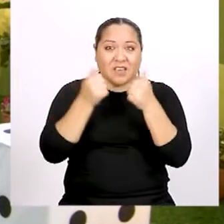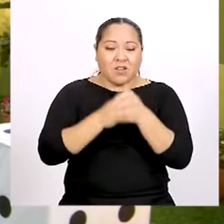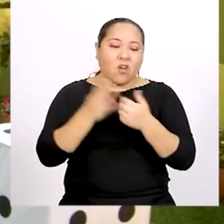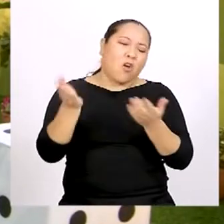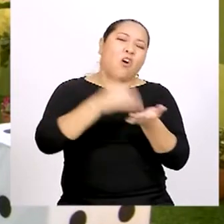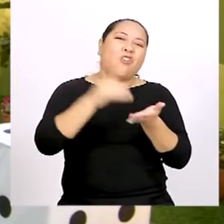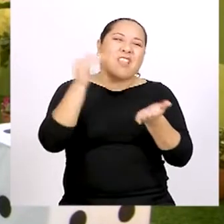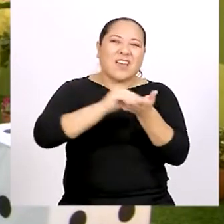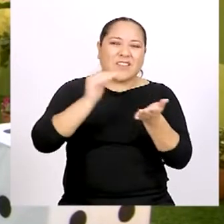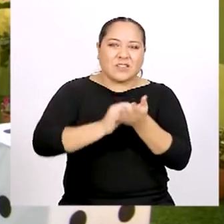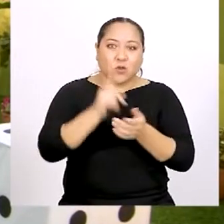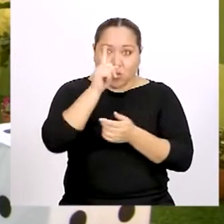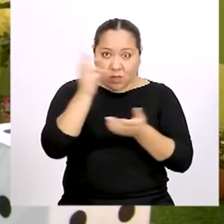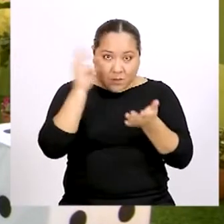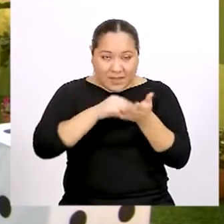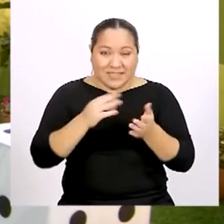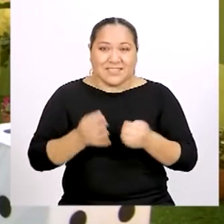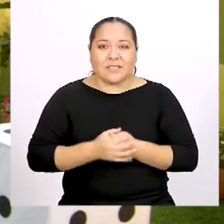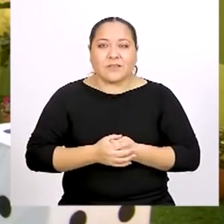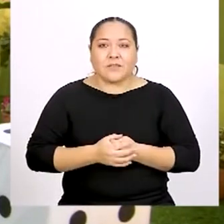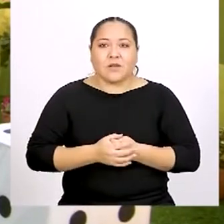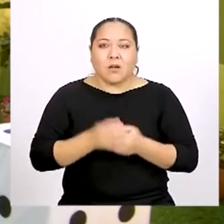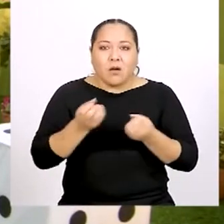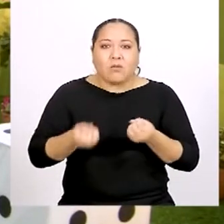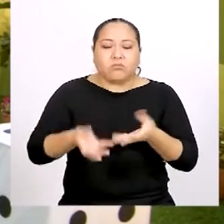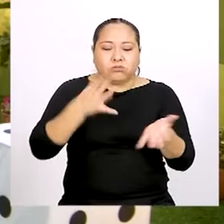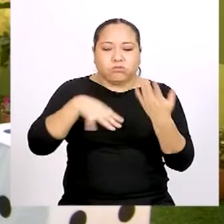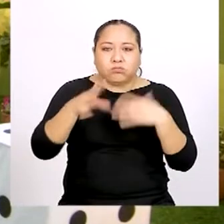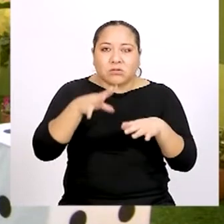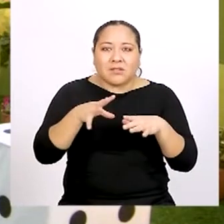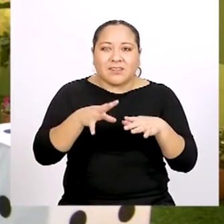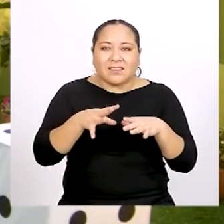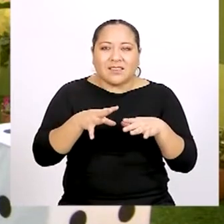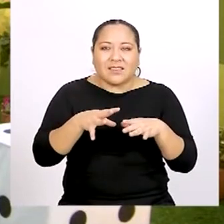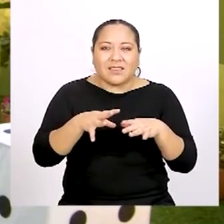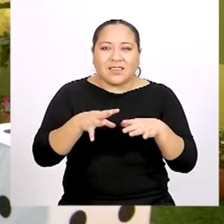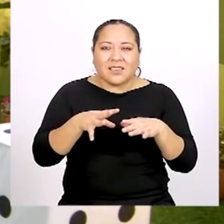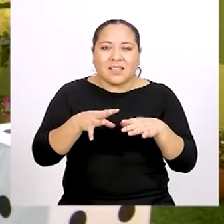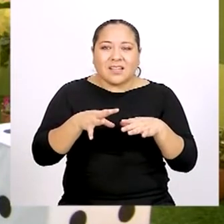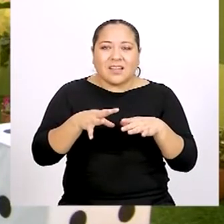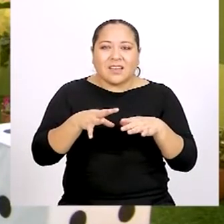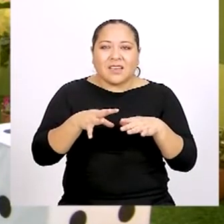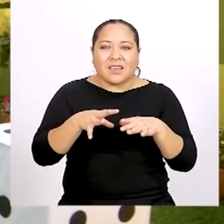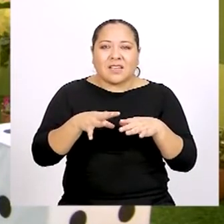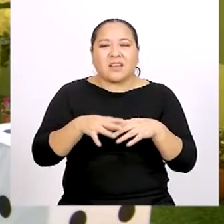bien. Muy bien. Vamos a lanzar los dados de nuevo. Una vez más. ¿Qué saldrá ahora?